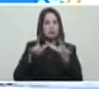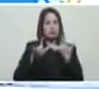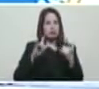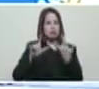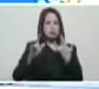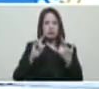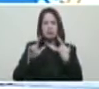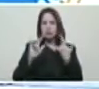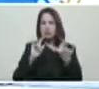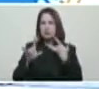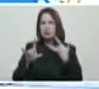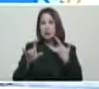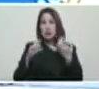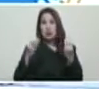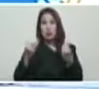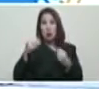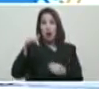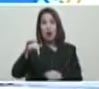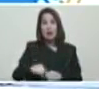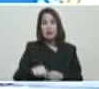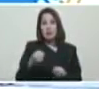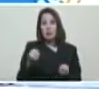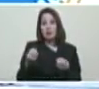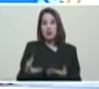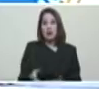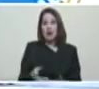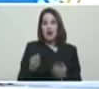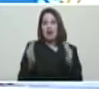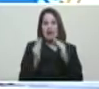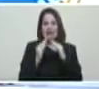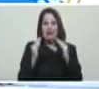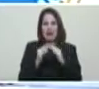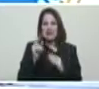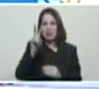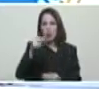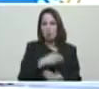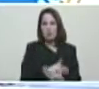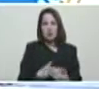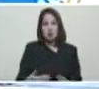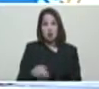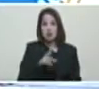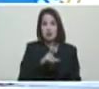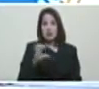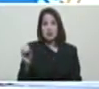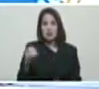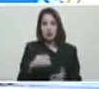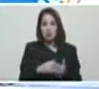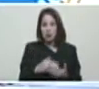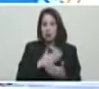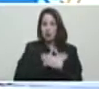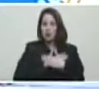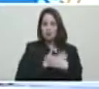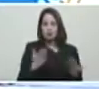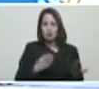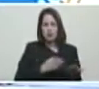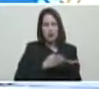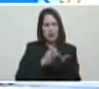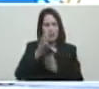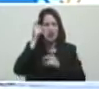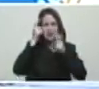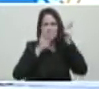y aquí entregar la vivienda 2000 que es la muestra de mi amor y de la lealtad